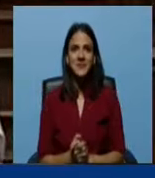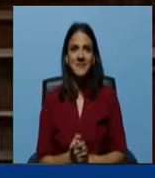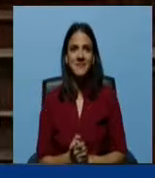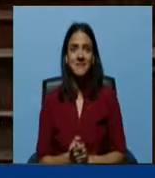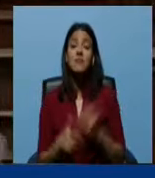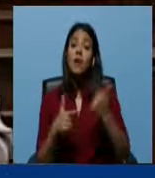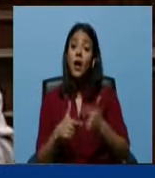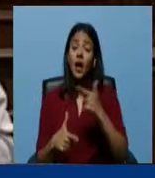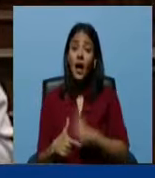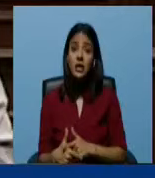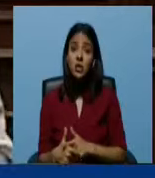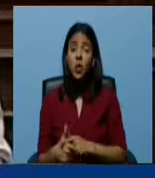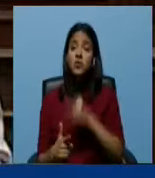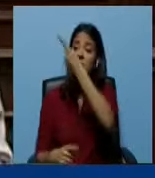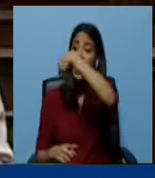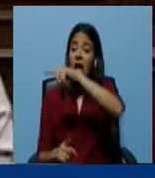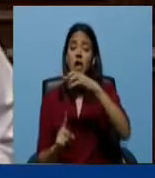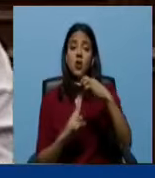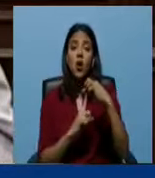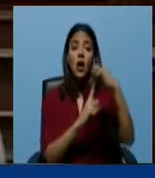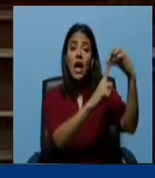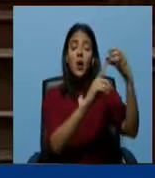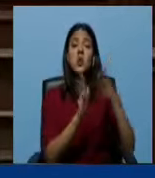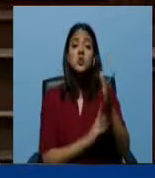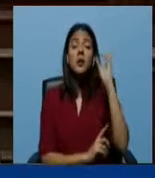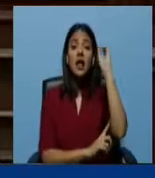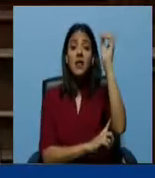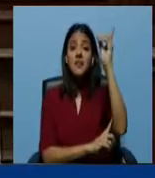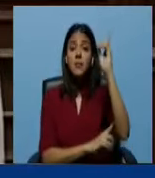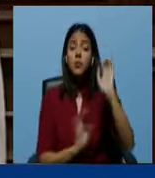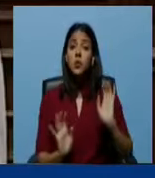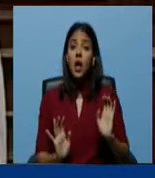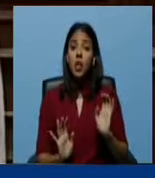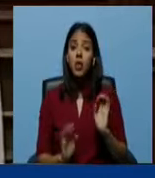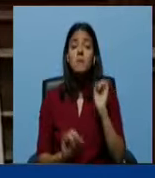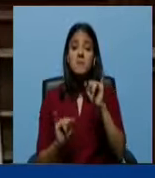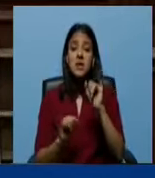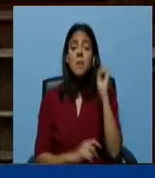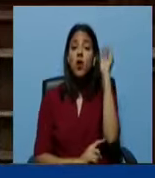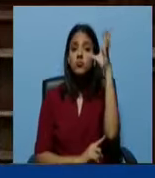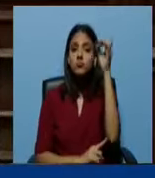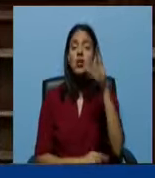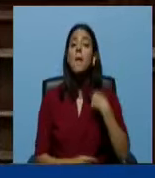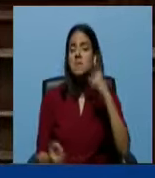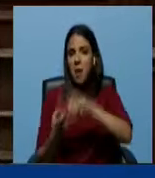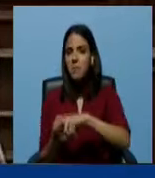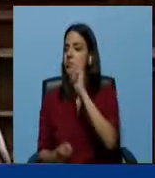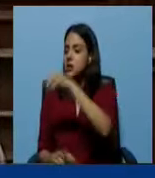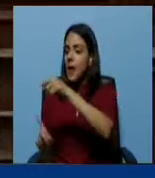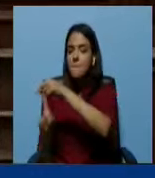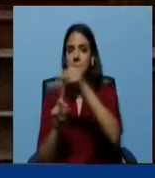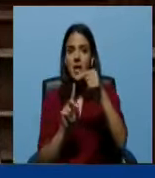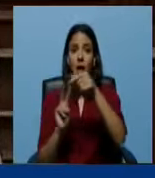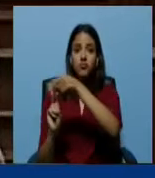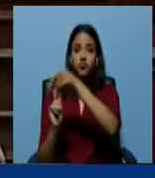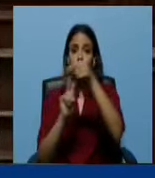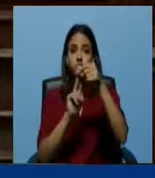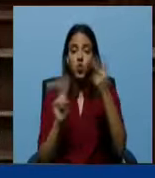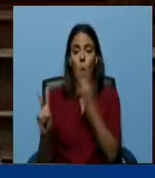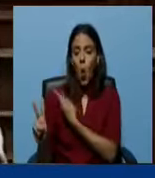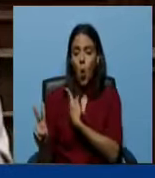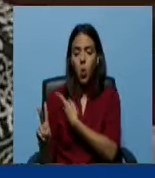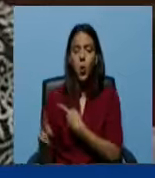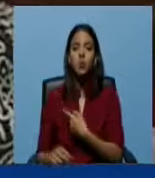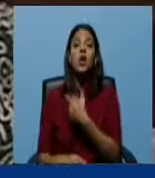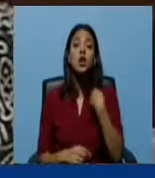Y entonces me eligieron diputado del Congreso. A Silita también. A mí me eligieron por el Valle Coche. La gente